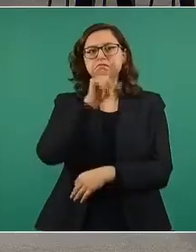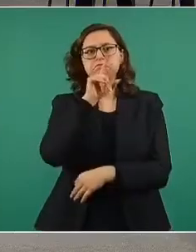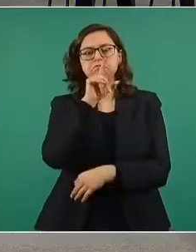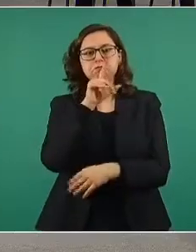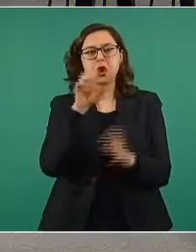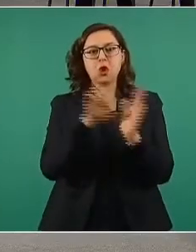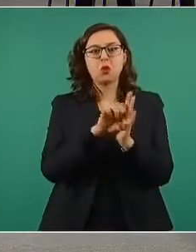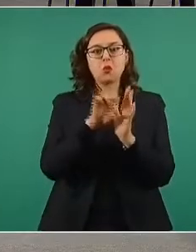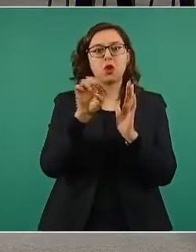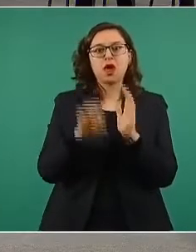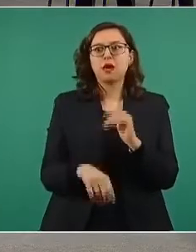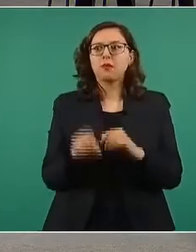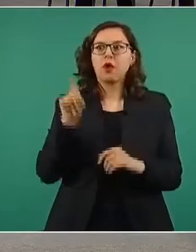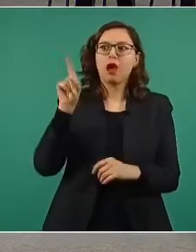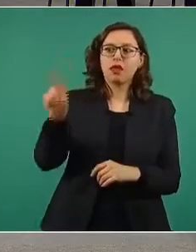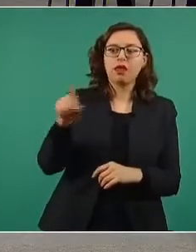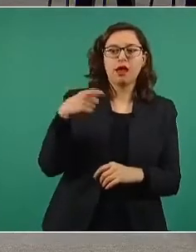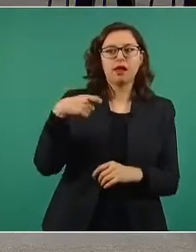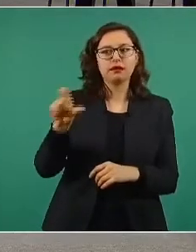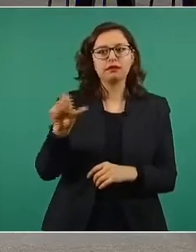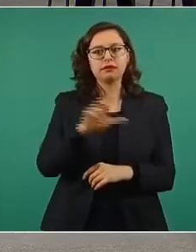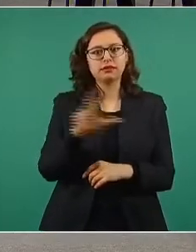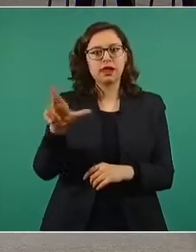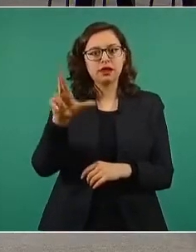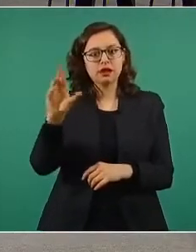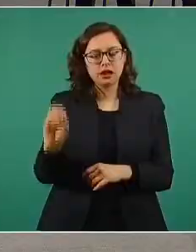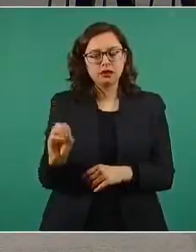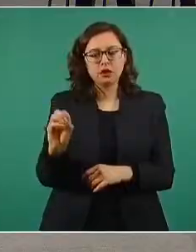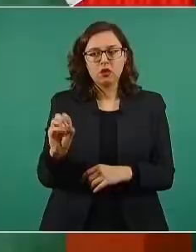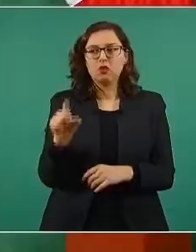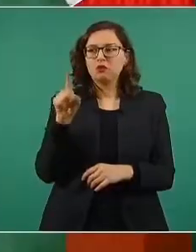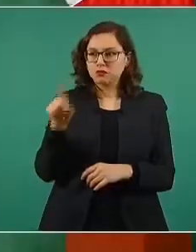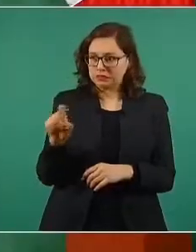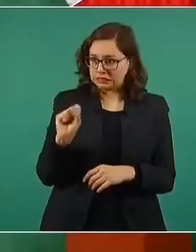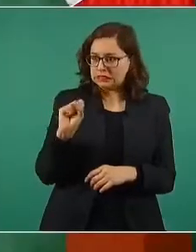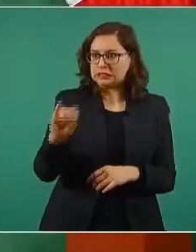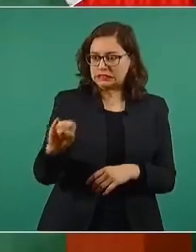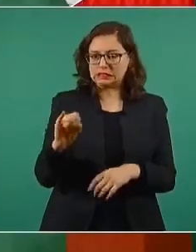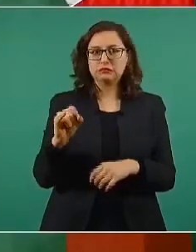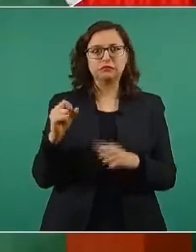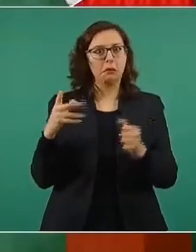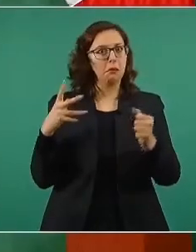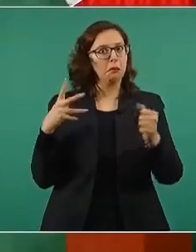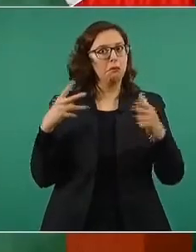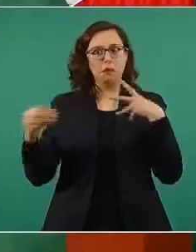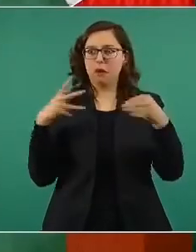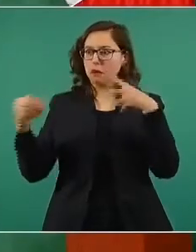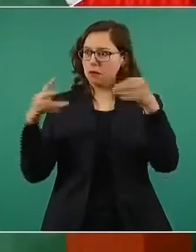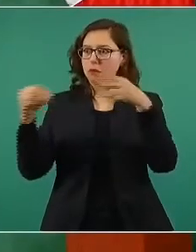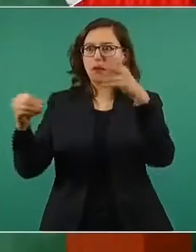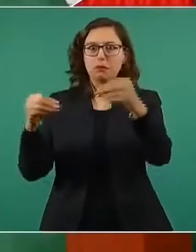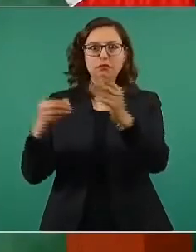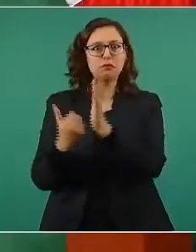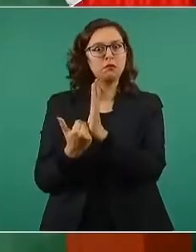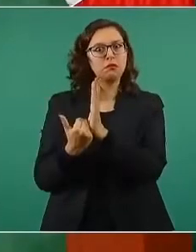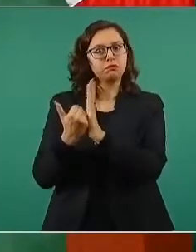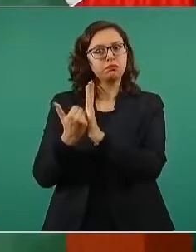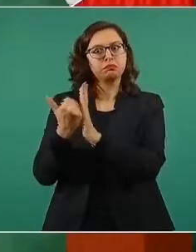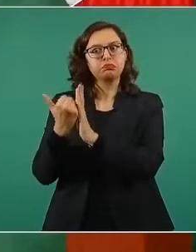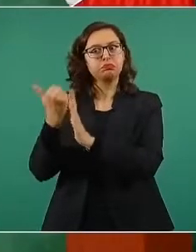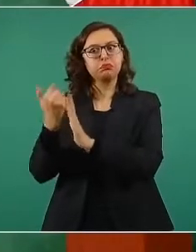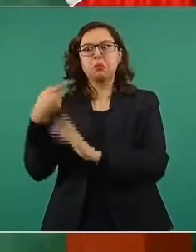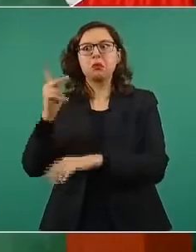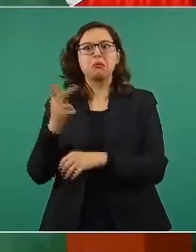la otra entidad federativa que tiene un aumento sustancial en el número de casos, en donde todavía existe una